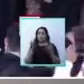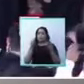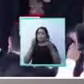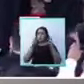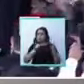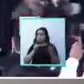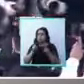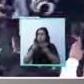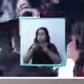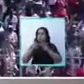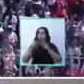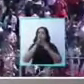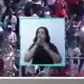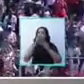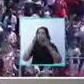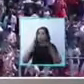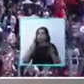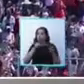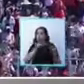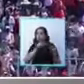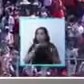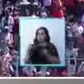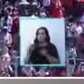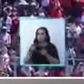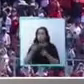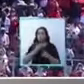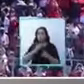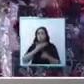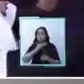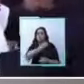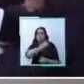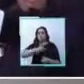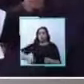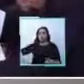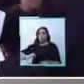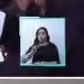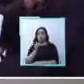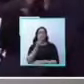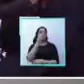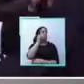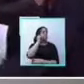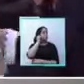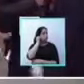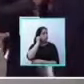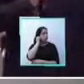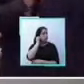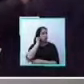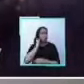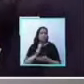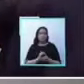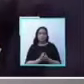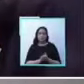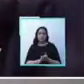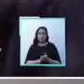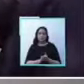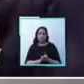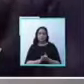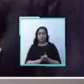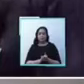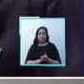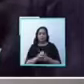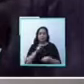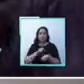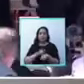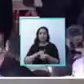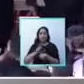forma objetiva. Recordemos que los sectores conservadores que controlaban el poder no van a cederlo de forma inmediata. Hay un jaleo, si pudiéramos utilizar el